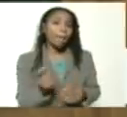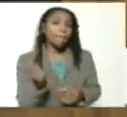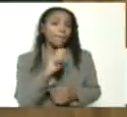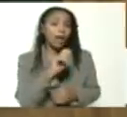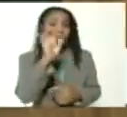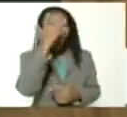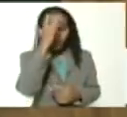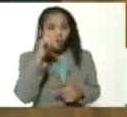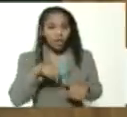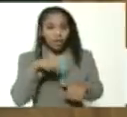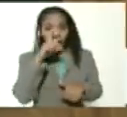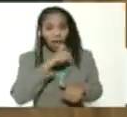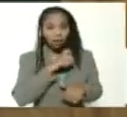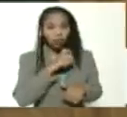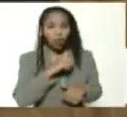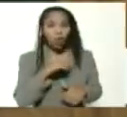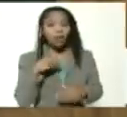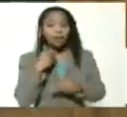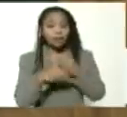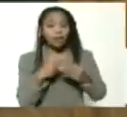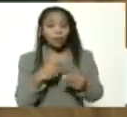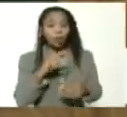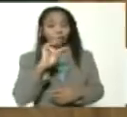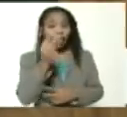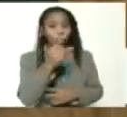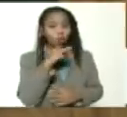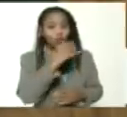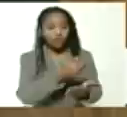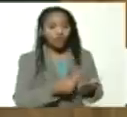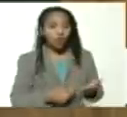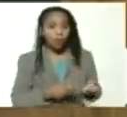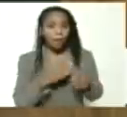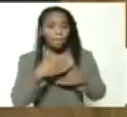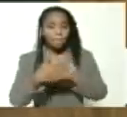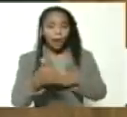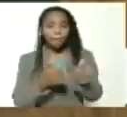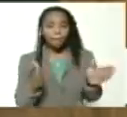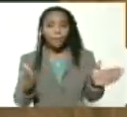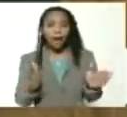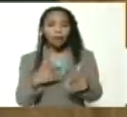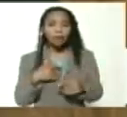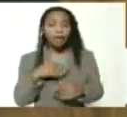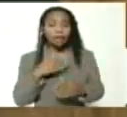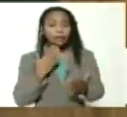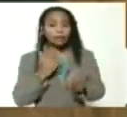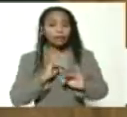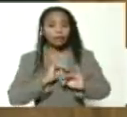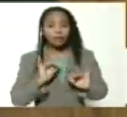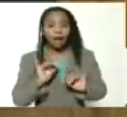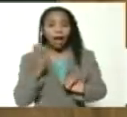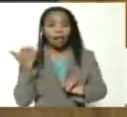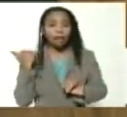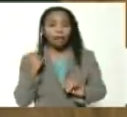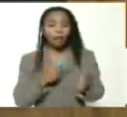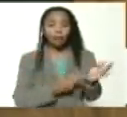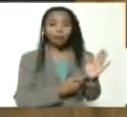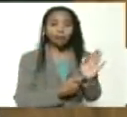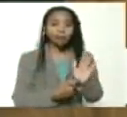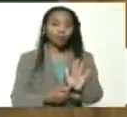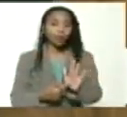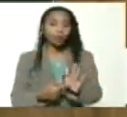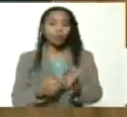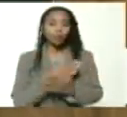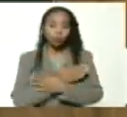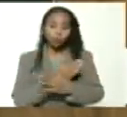este año, le hicimos llegar un segundo informe de ampliación a la información ya presentada, en el que reiteramos nuestra disposición